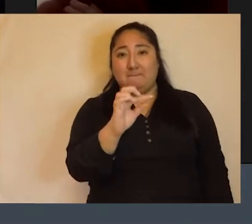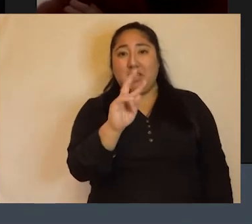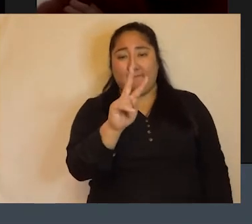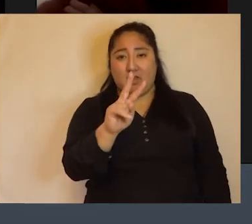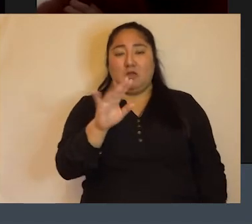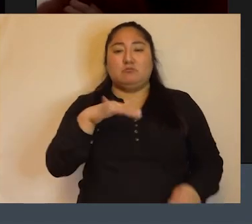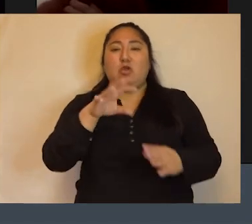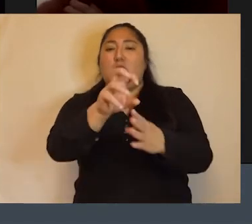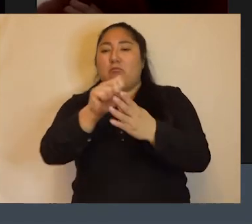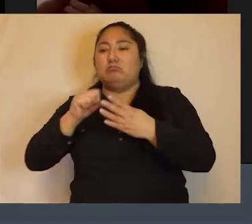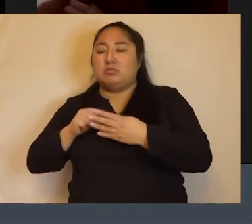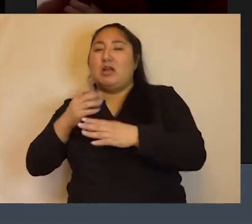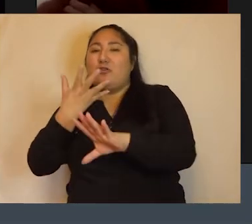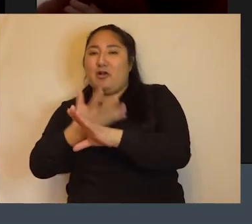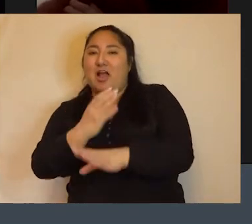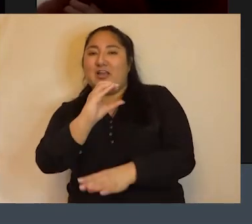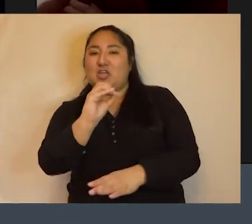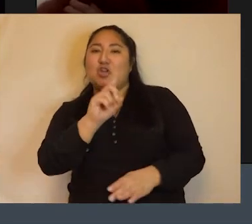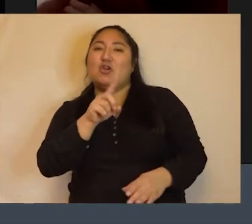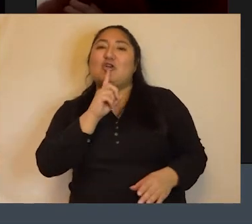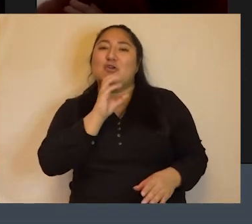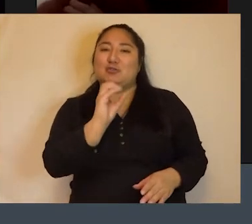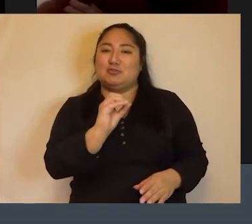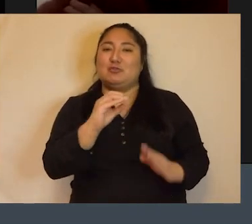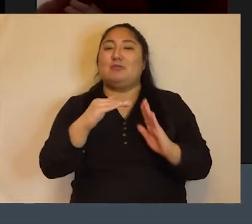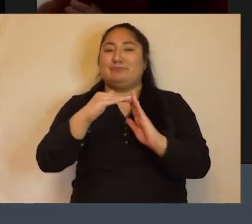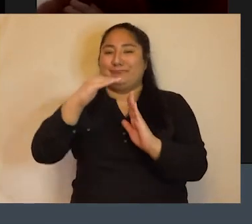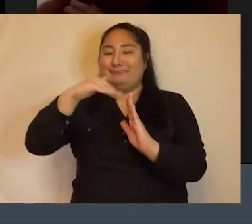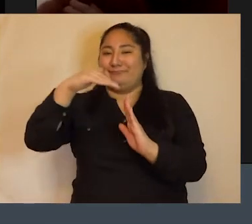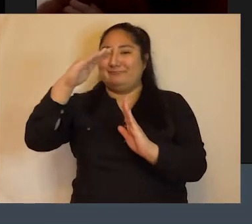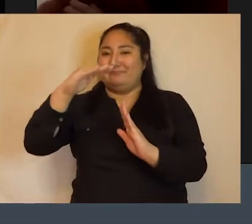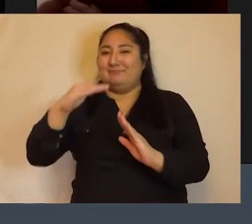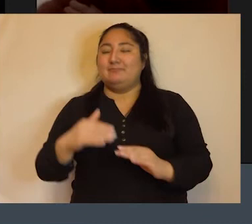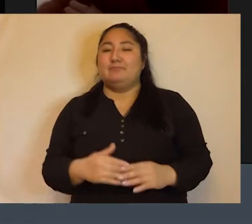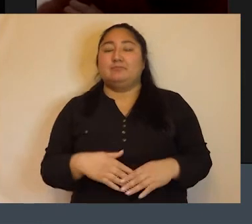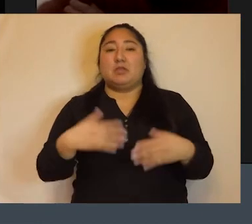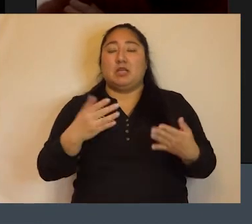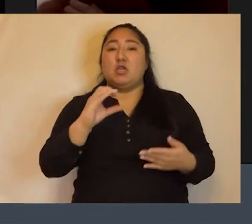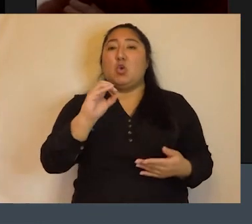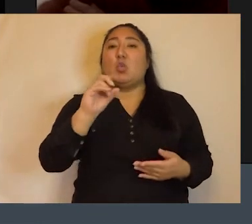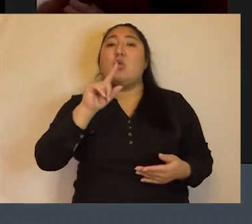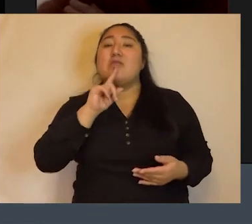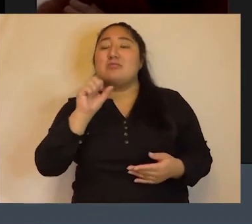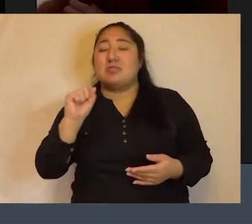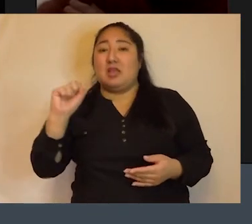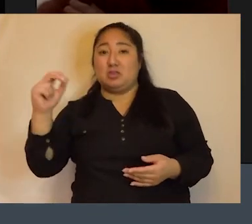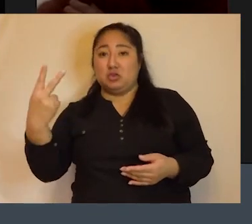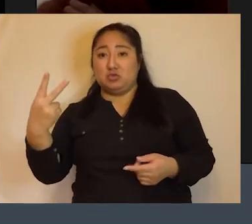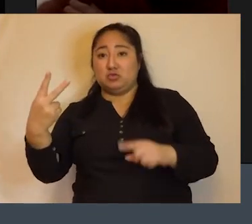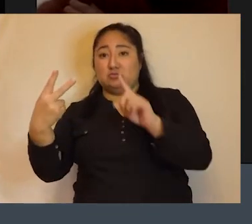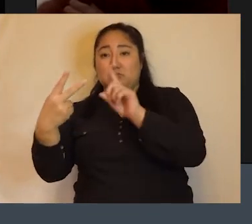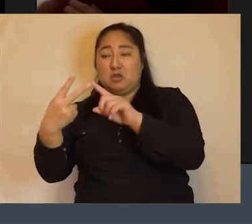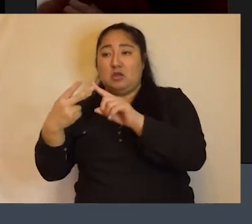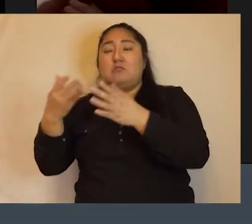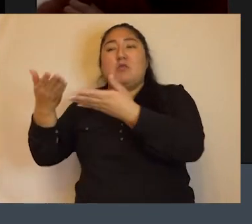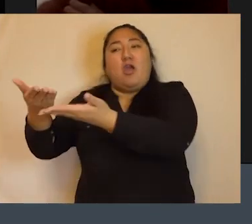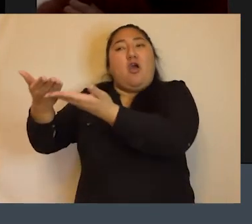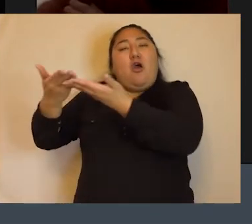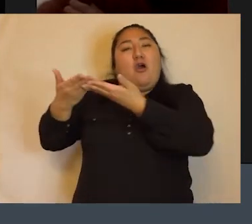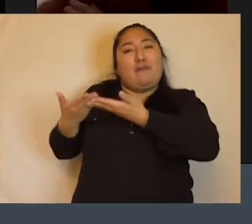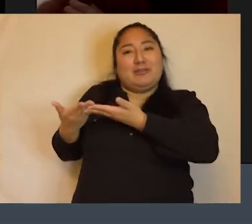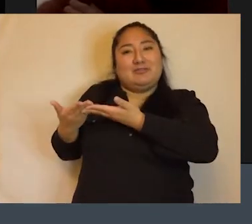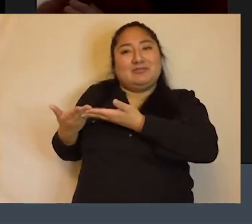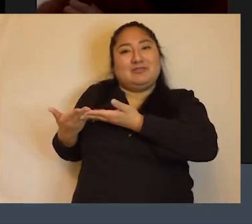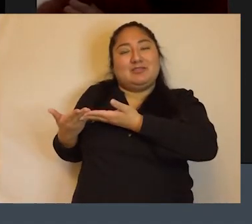ahí tiene costos tributarios en exceso, ¿sí? Y la cuenta 2, en ese sentido, me